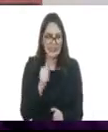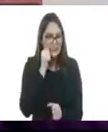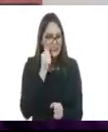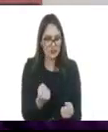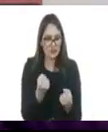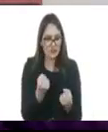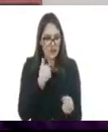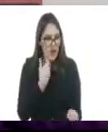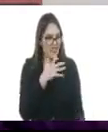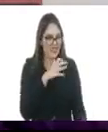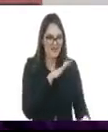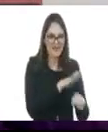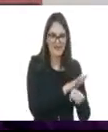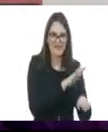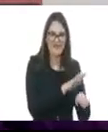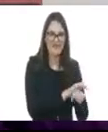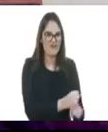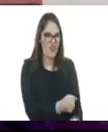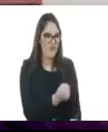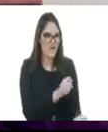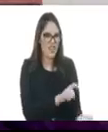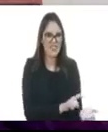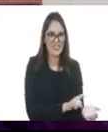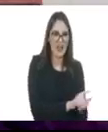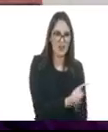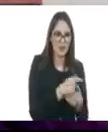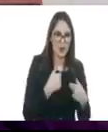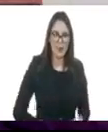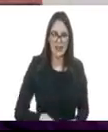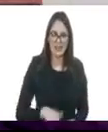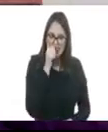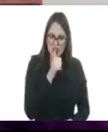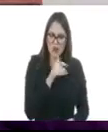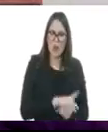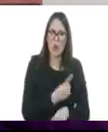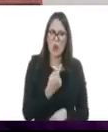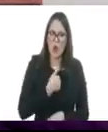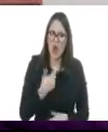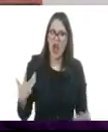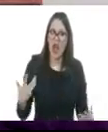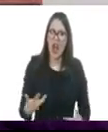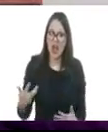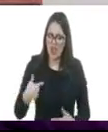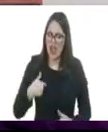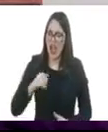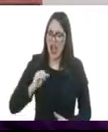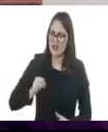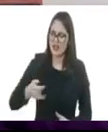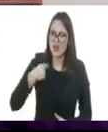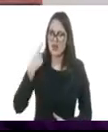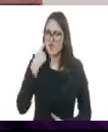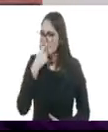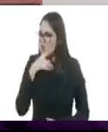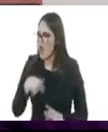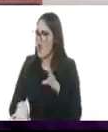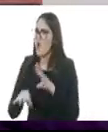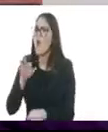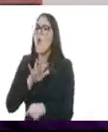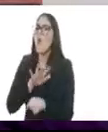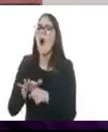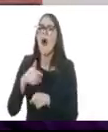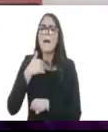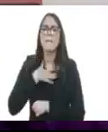ese sentido, porque elijo trabajar mis temas, ¿no? Elijo trabajar qué temas quiero hablar y cuál es mi